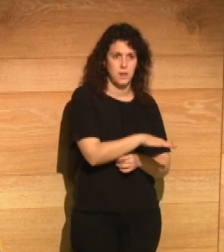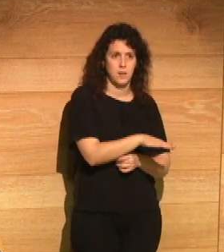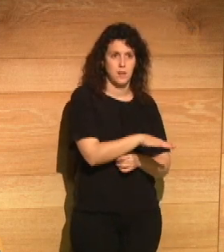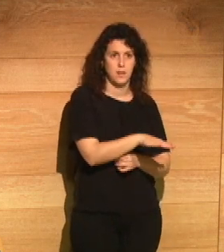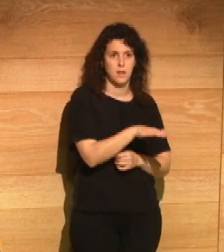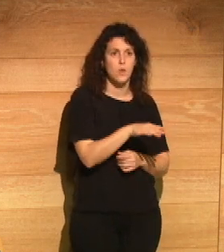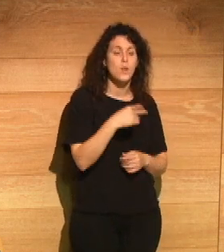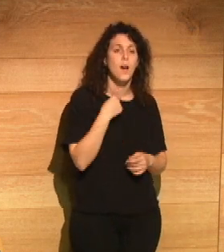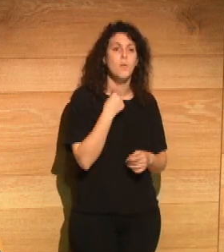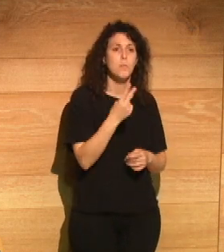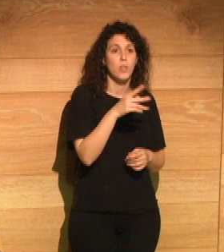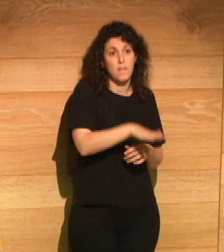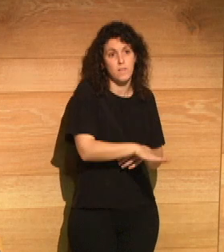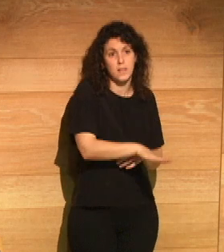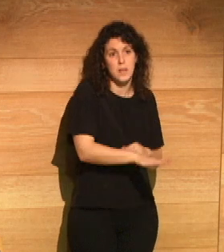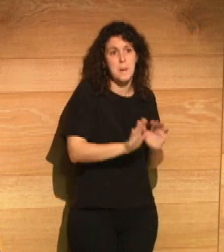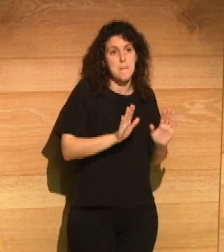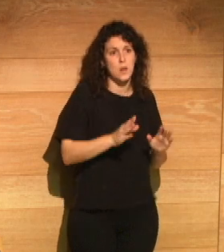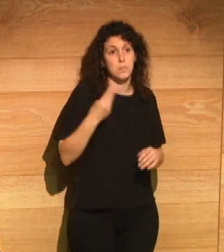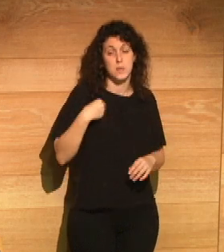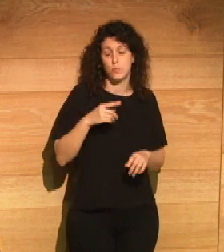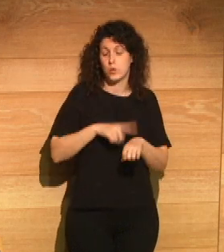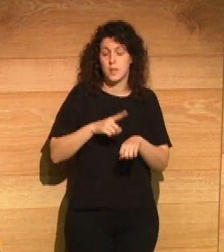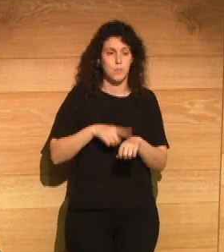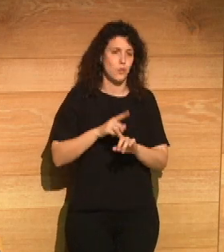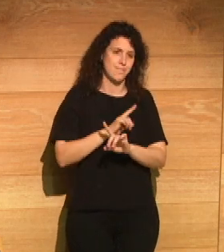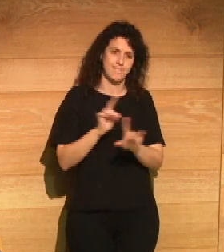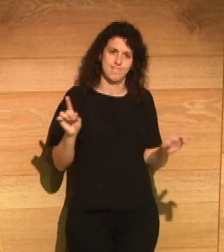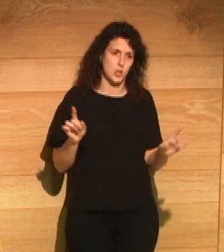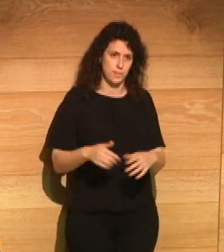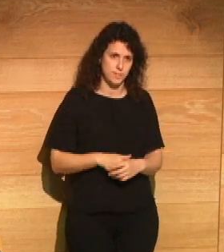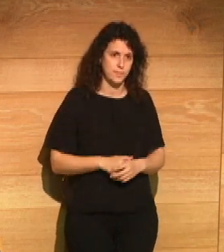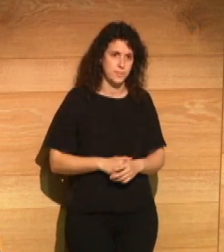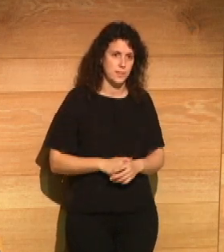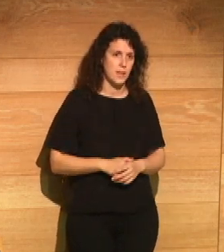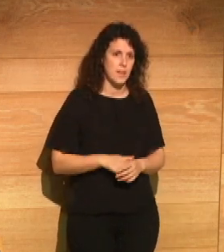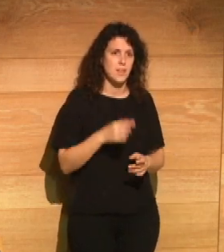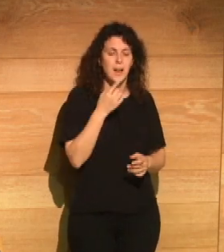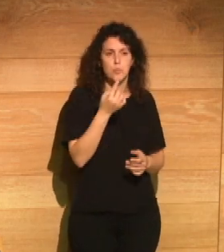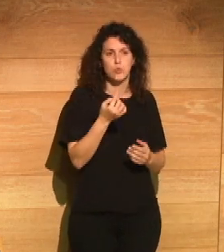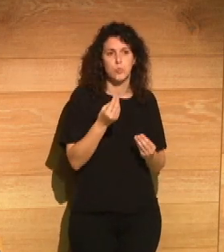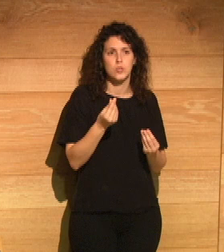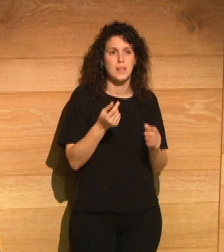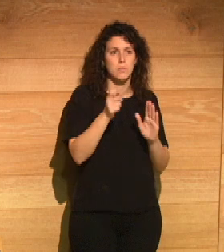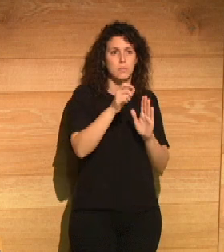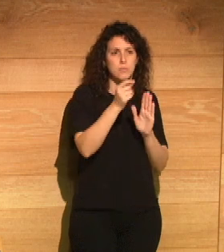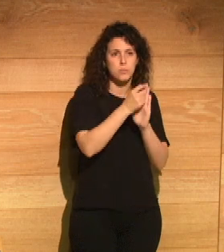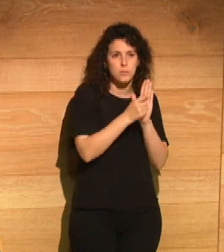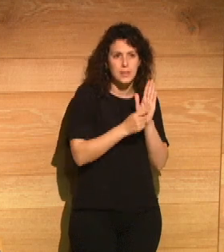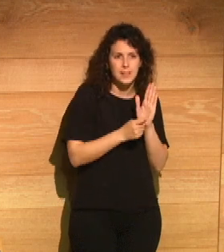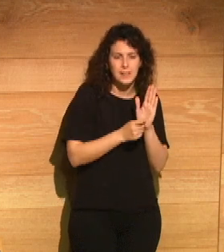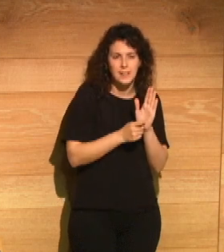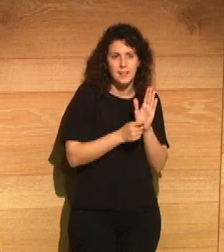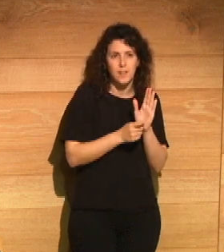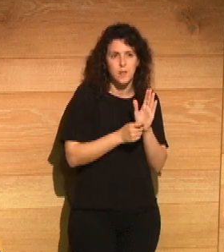que es una voz que es infantil, pero al mismo tiempo no lo es, como lo decías. Digamos que hay unas pequeñas claves muy sutiles durante la